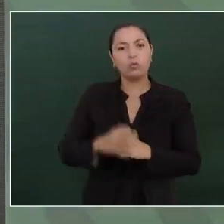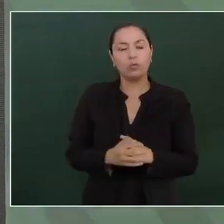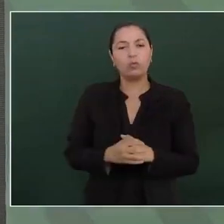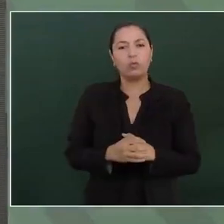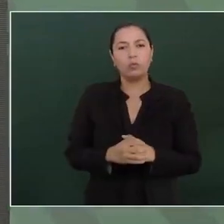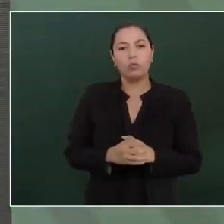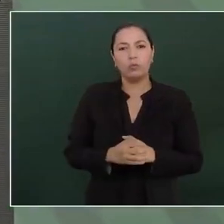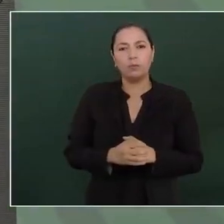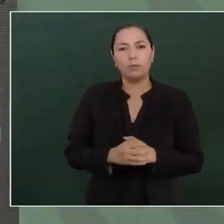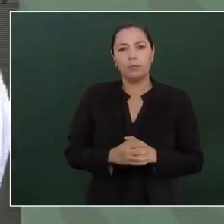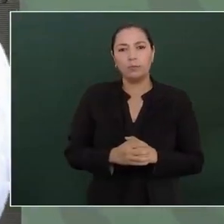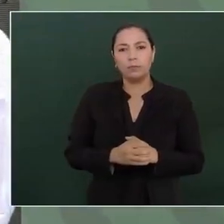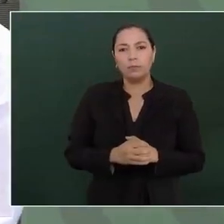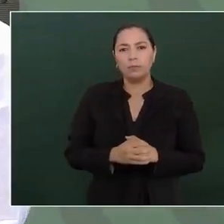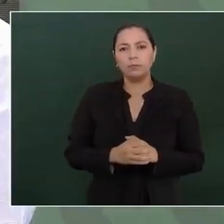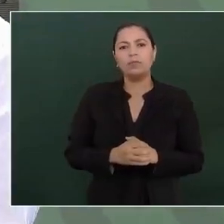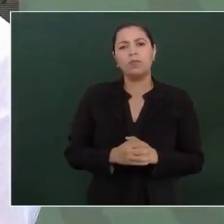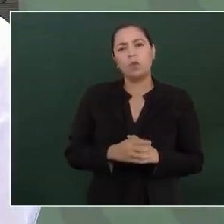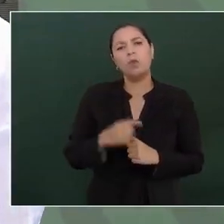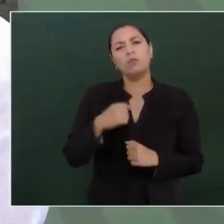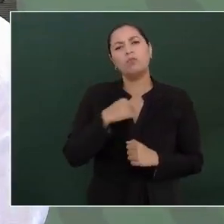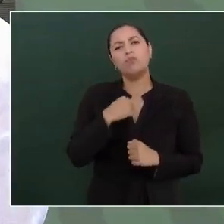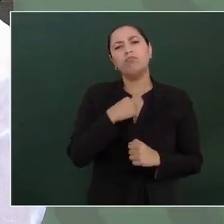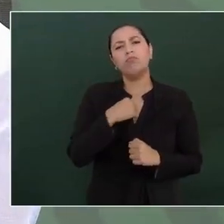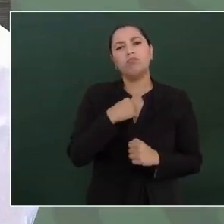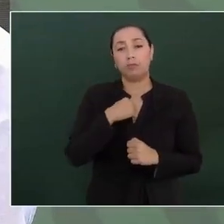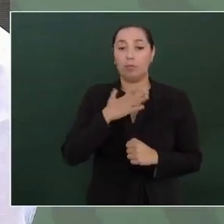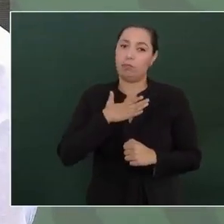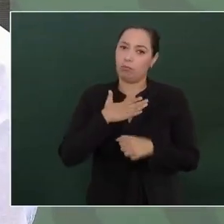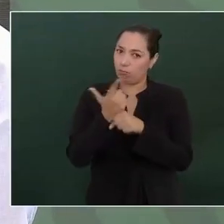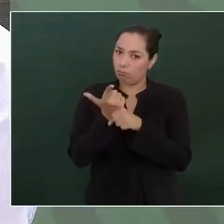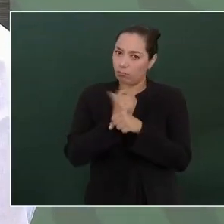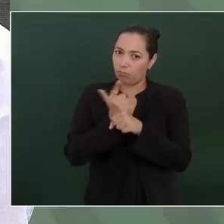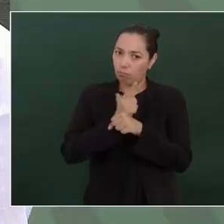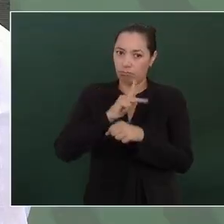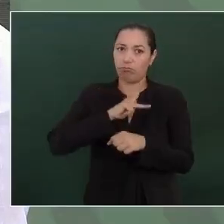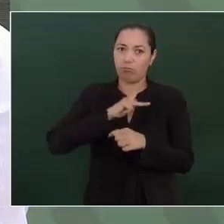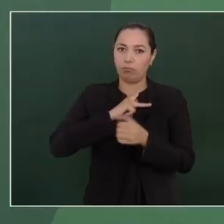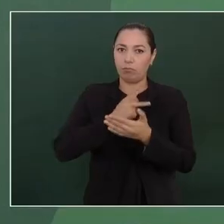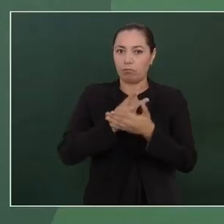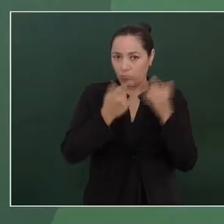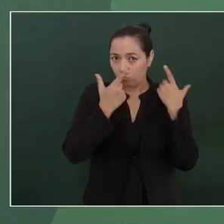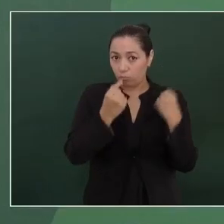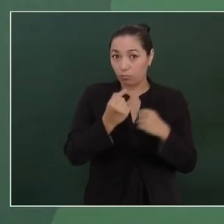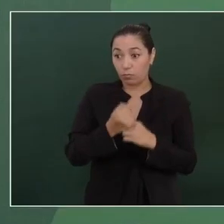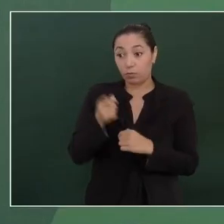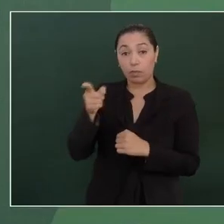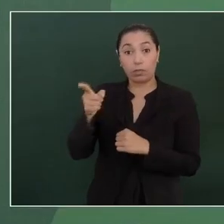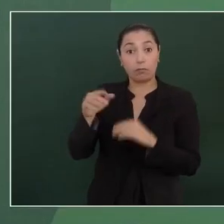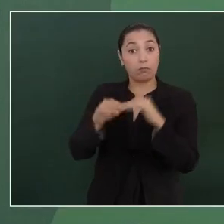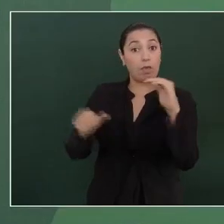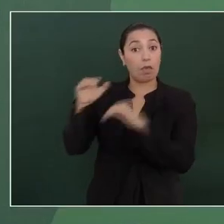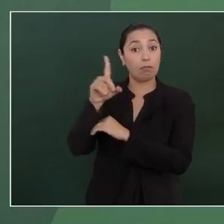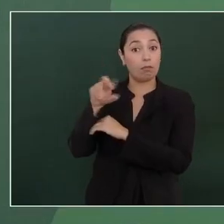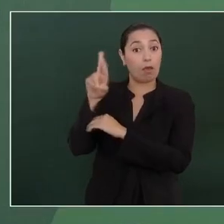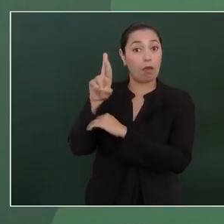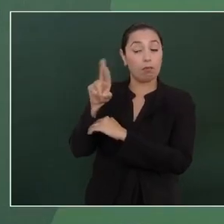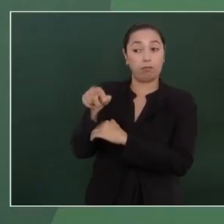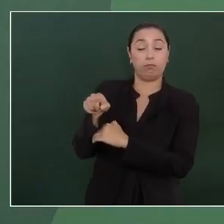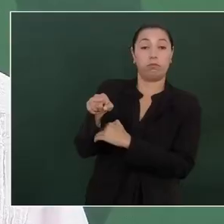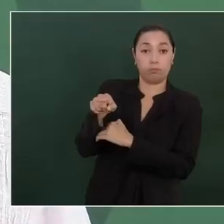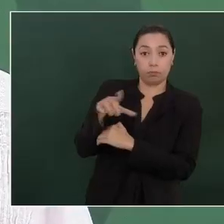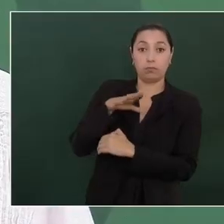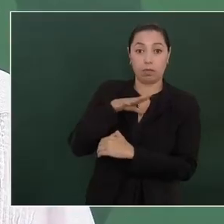Yo tengo licenciatura, ella tiene doctorado.